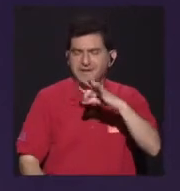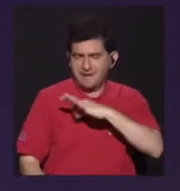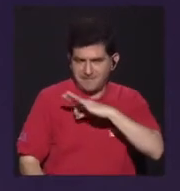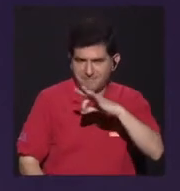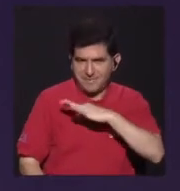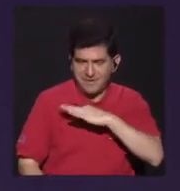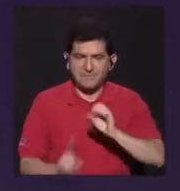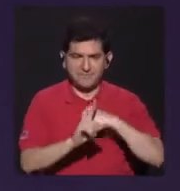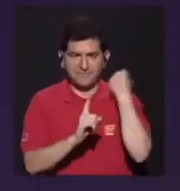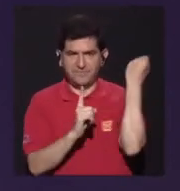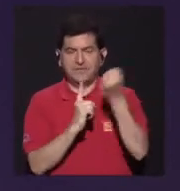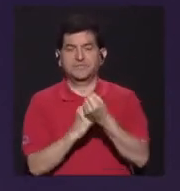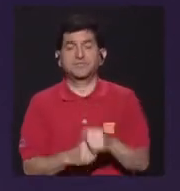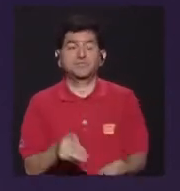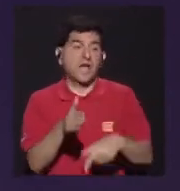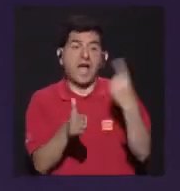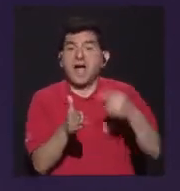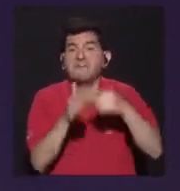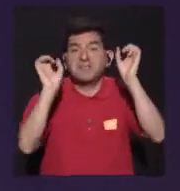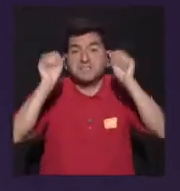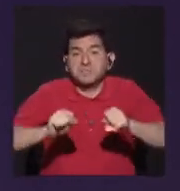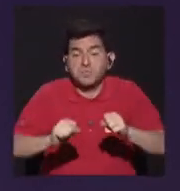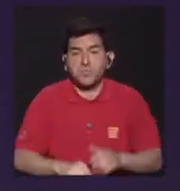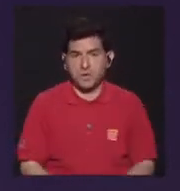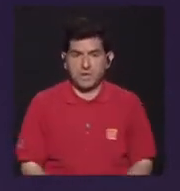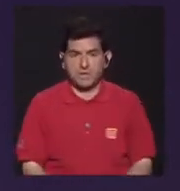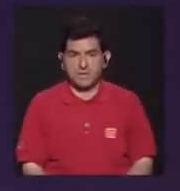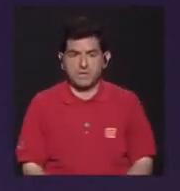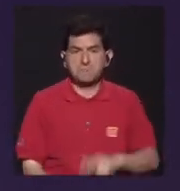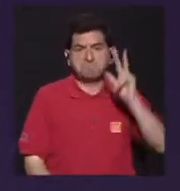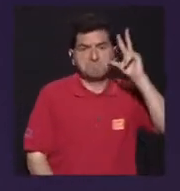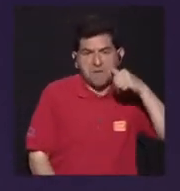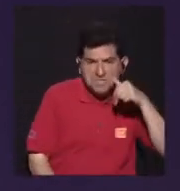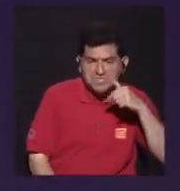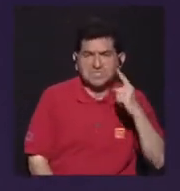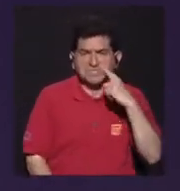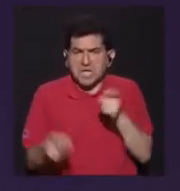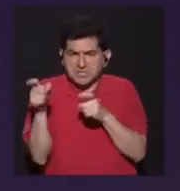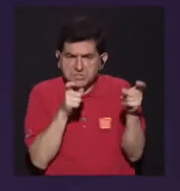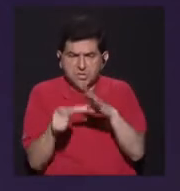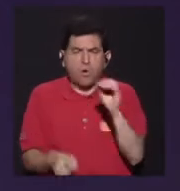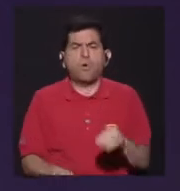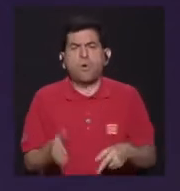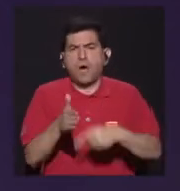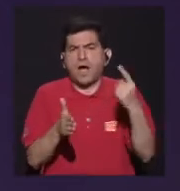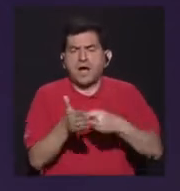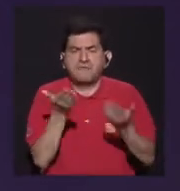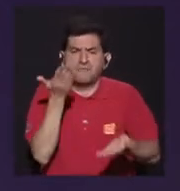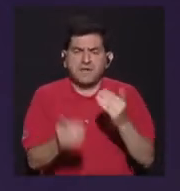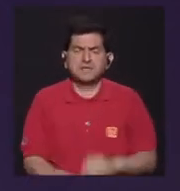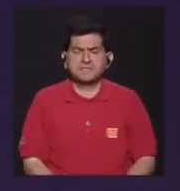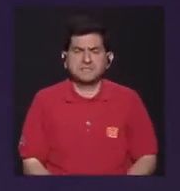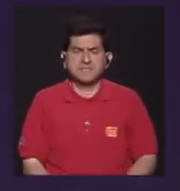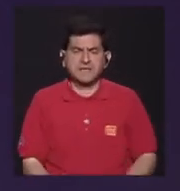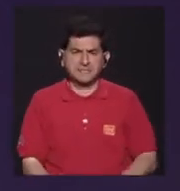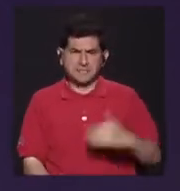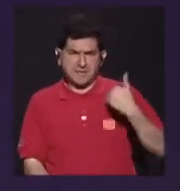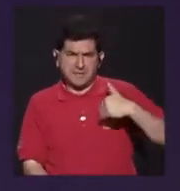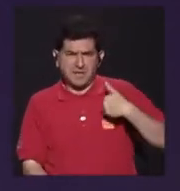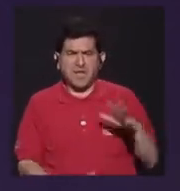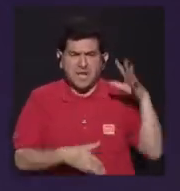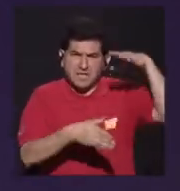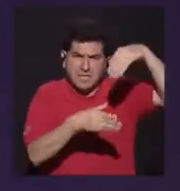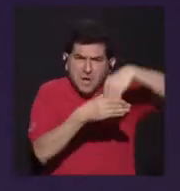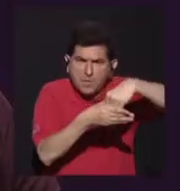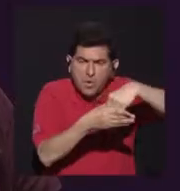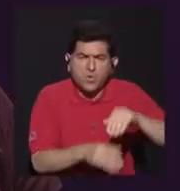para la sociedad. Muchas veces podrían ser o machistas patriarcales o muchas veces podrían ser masculinidades que más bien se involucran